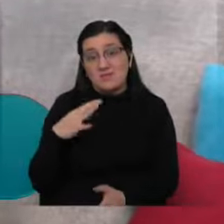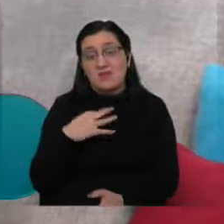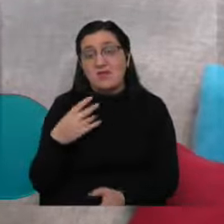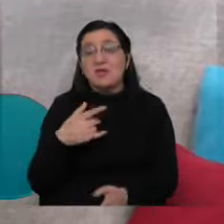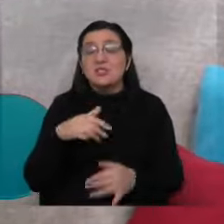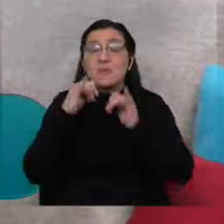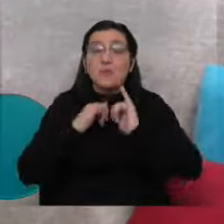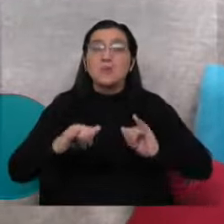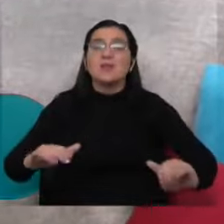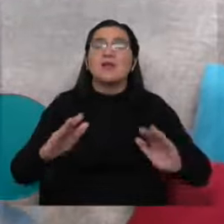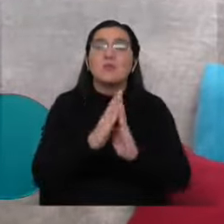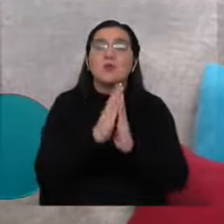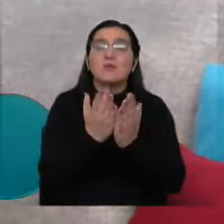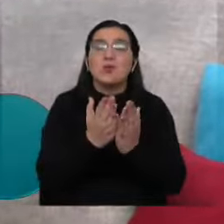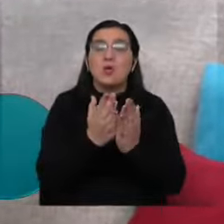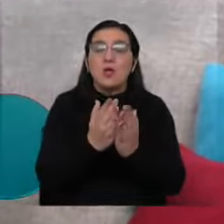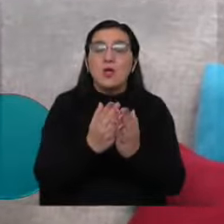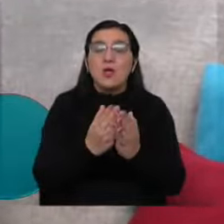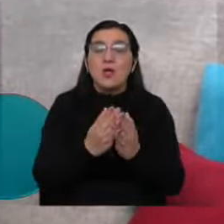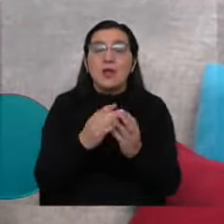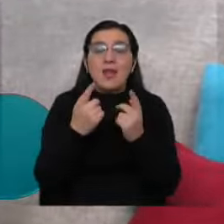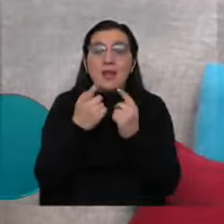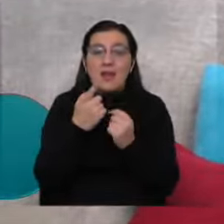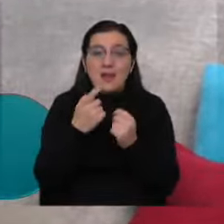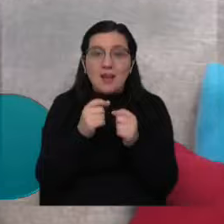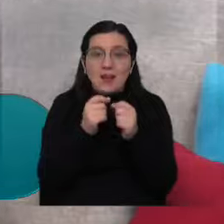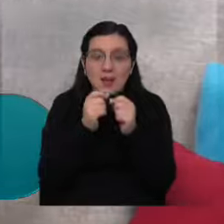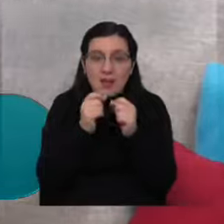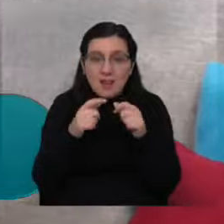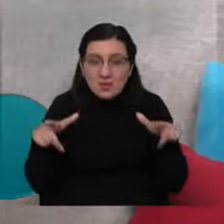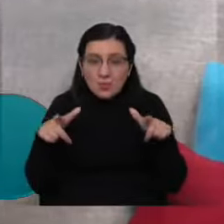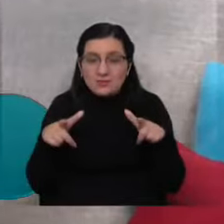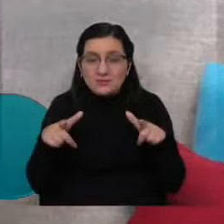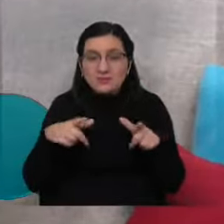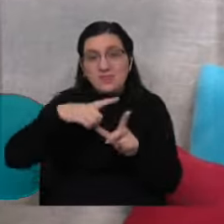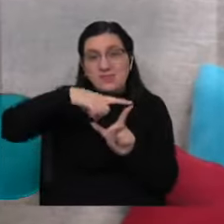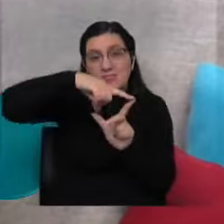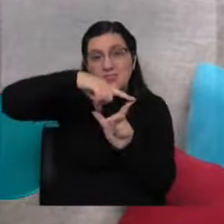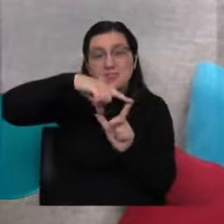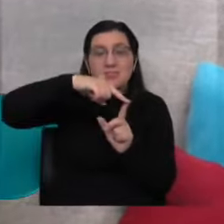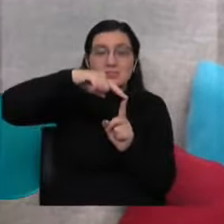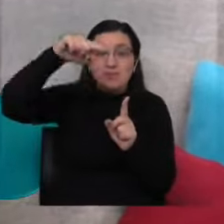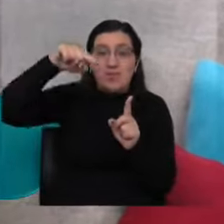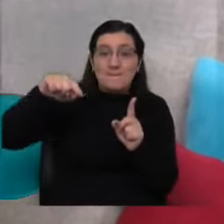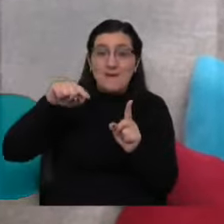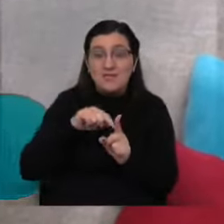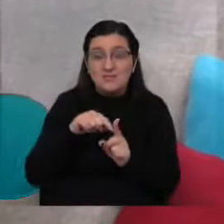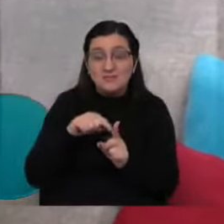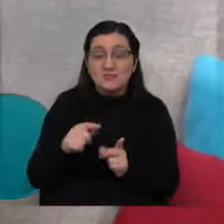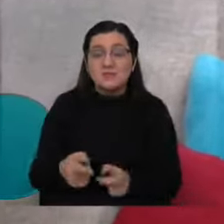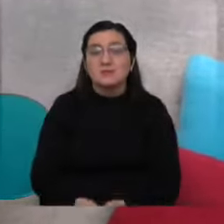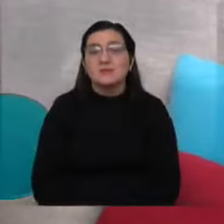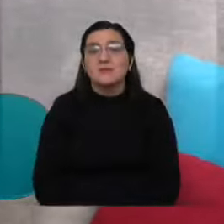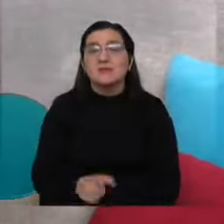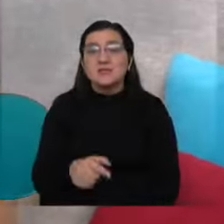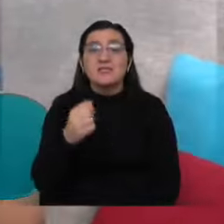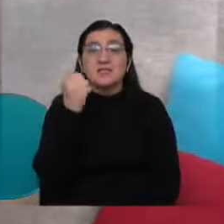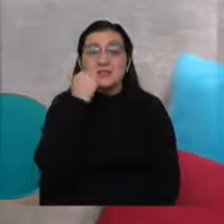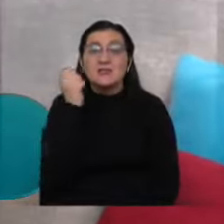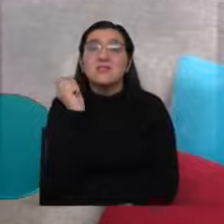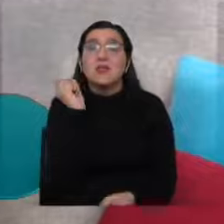que es este libro que sale en 1920 creo que es fíjese la época estamos hablando no y ella tiene encima el el atrevimiento de